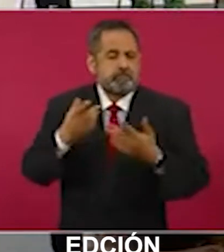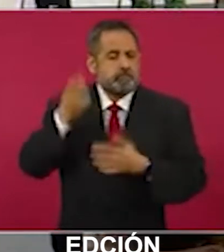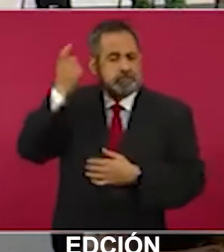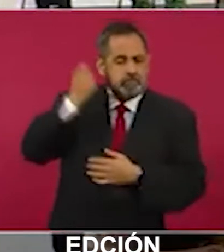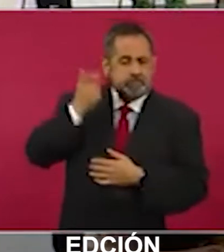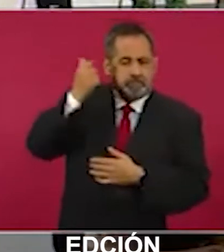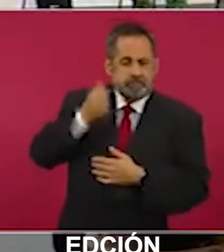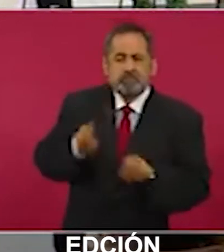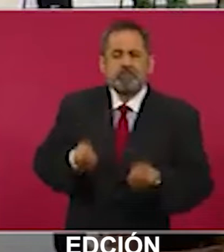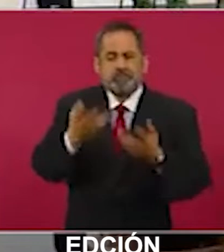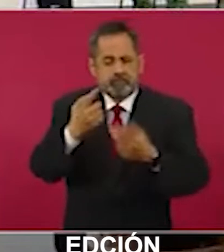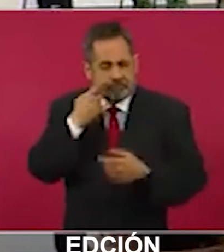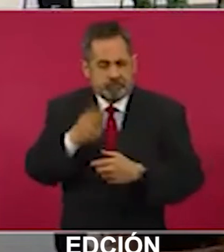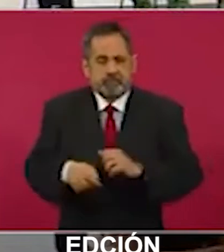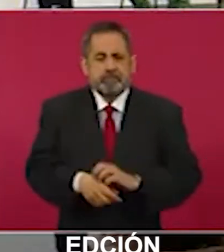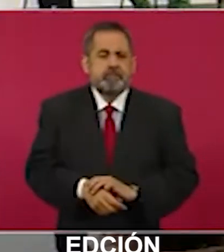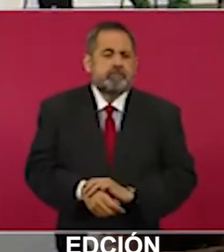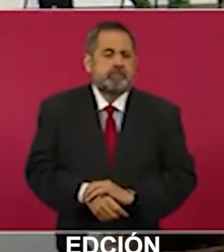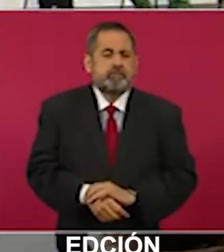pensión